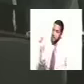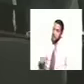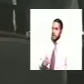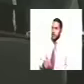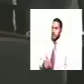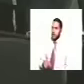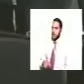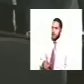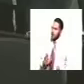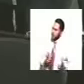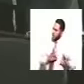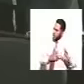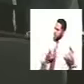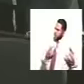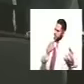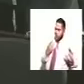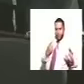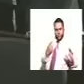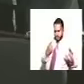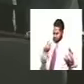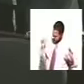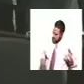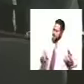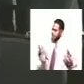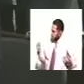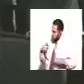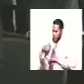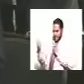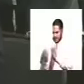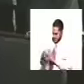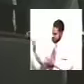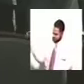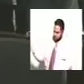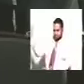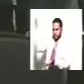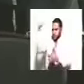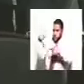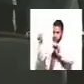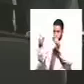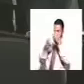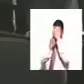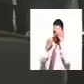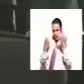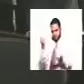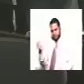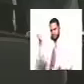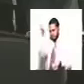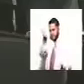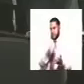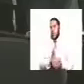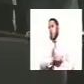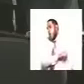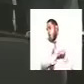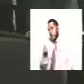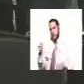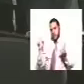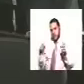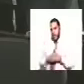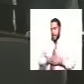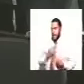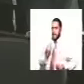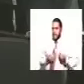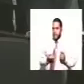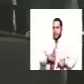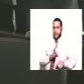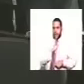dijo que toda, lícita o ilícita. El otro tema, el de la sedición, fue una